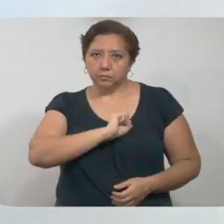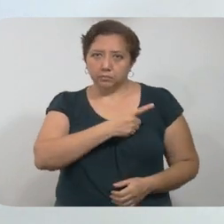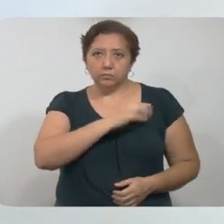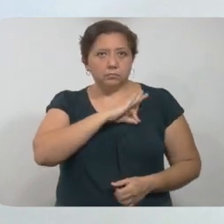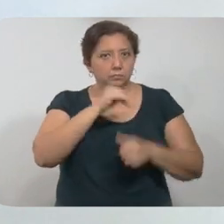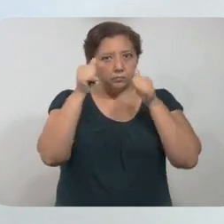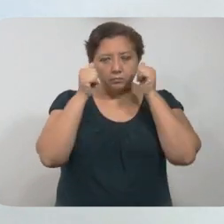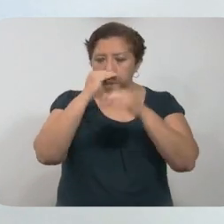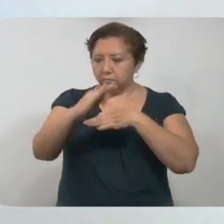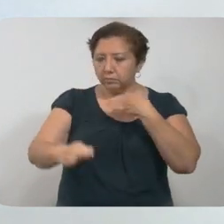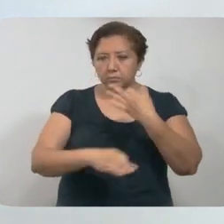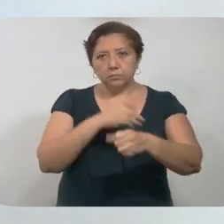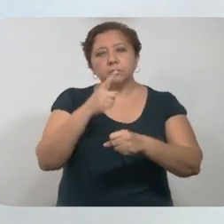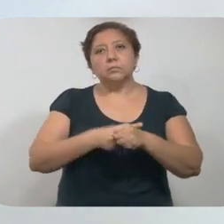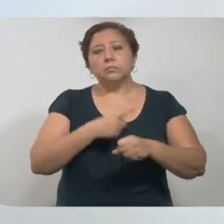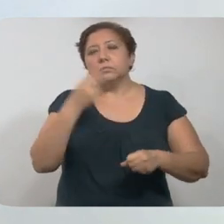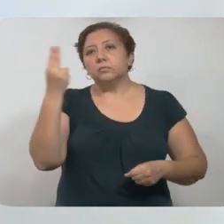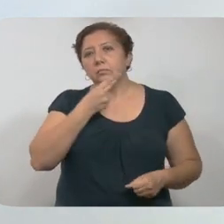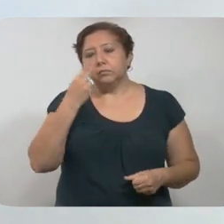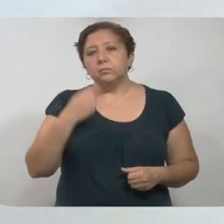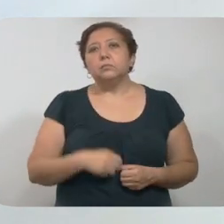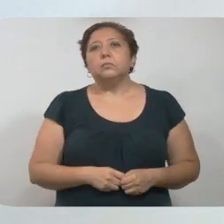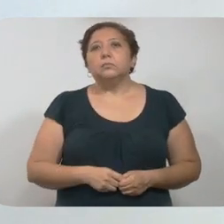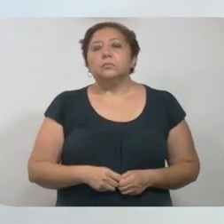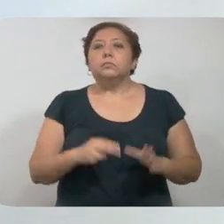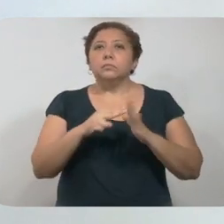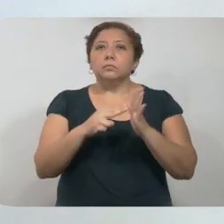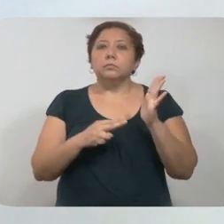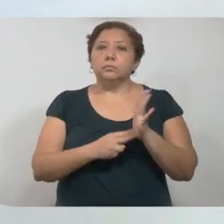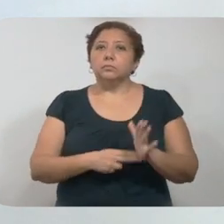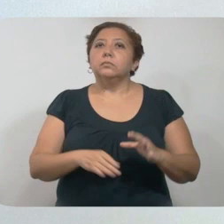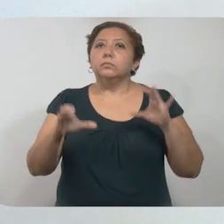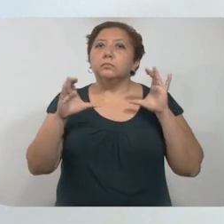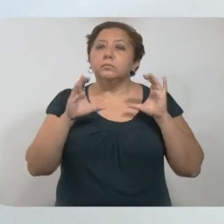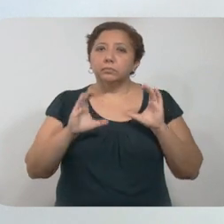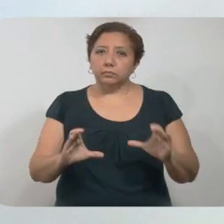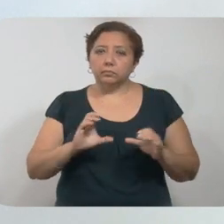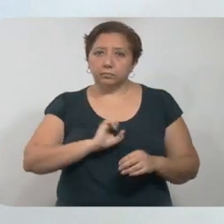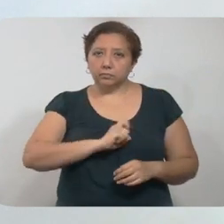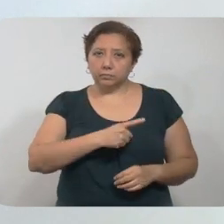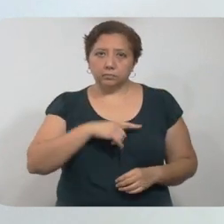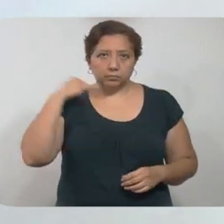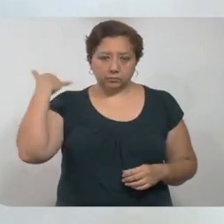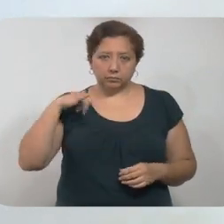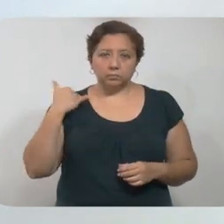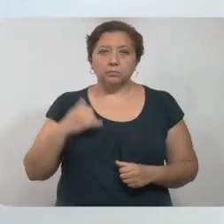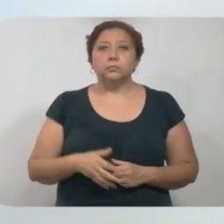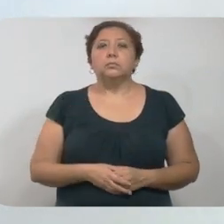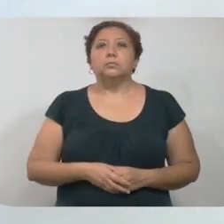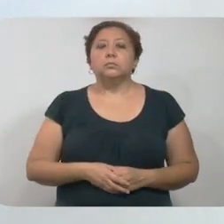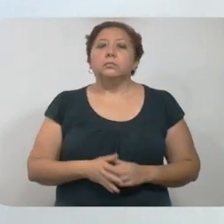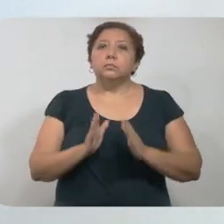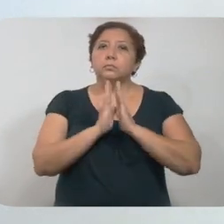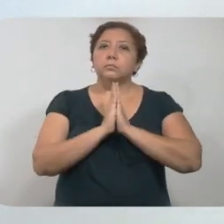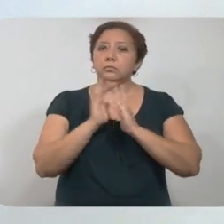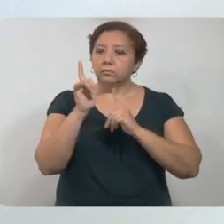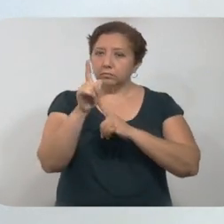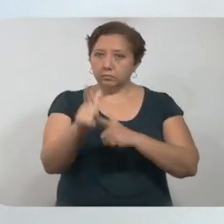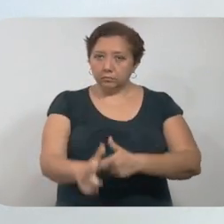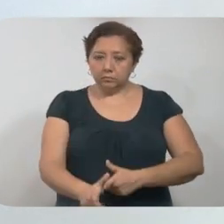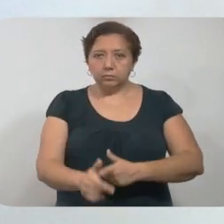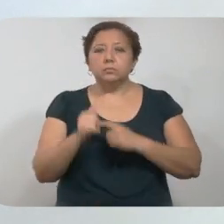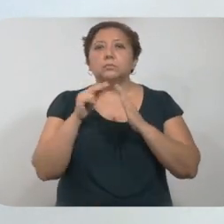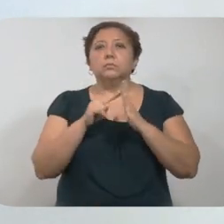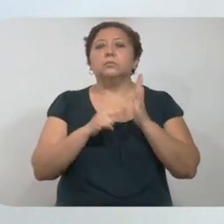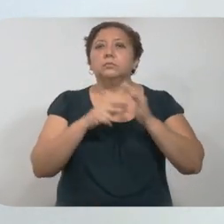atender a todos los contagiados que lo requieran. Estas medidas tienen como objetivo proteger la salud de los yucatecos. Los invitamos a seguirlas de